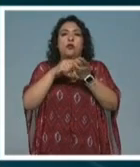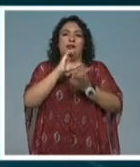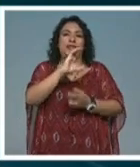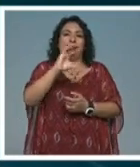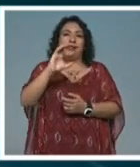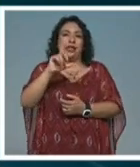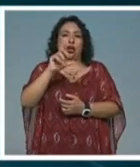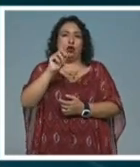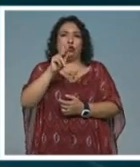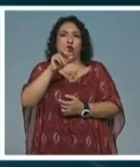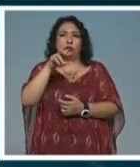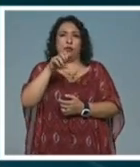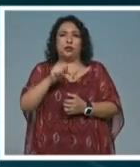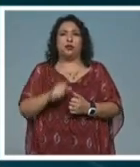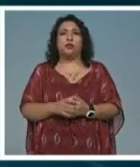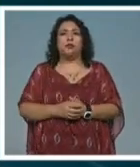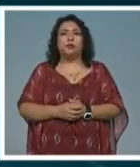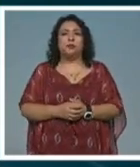Pinos.